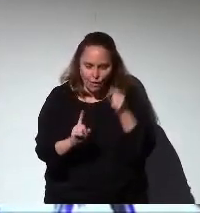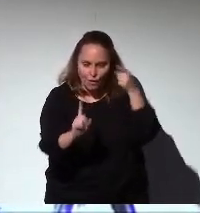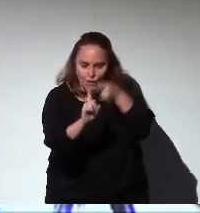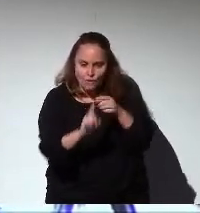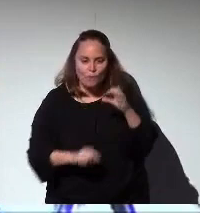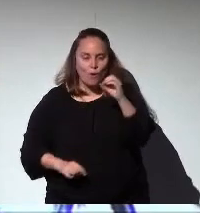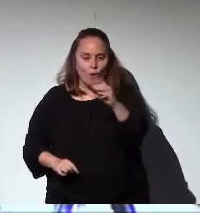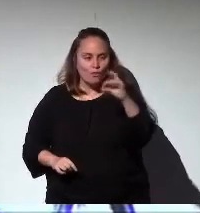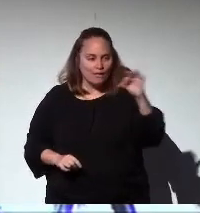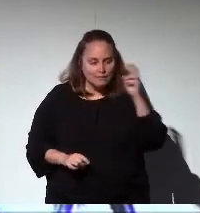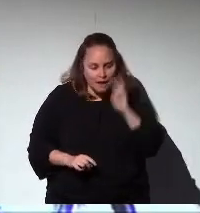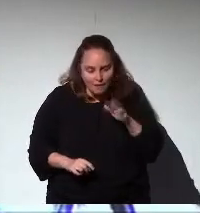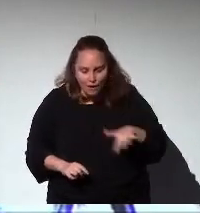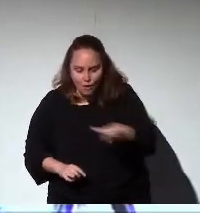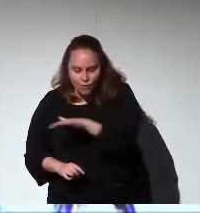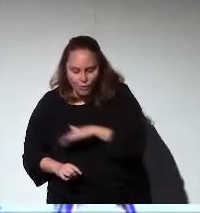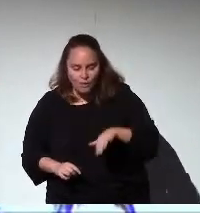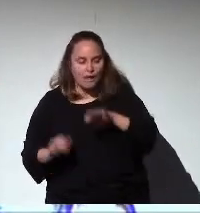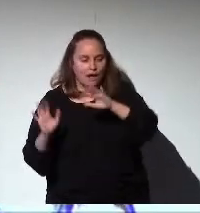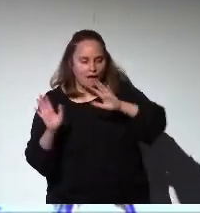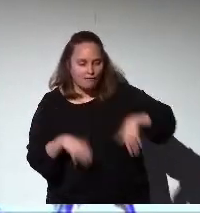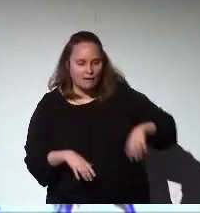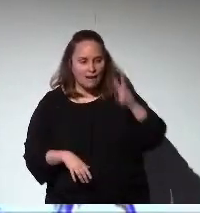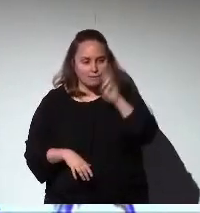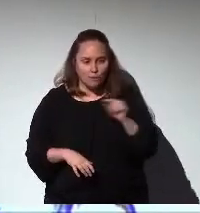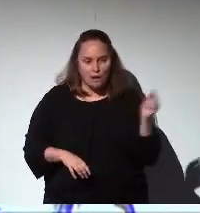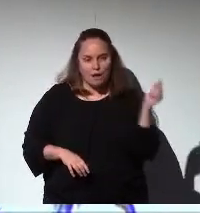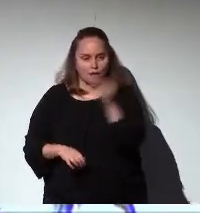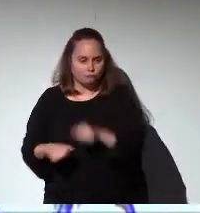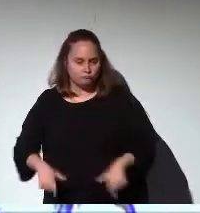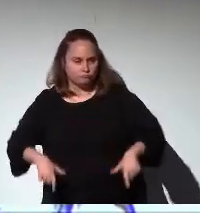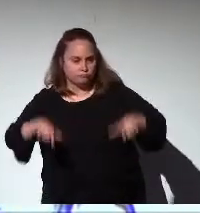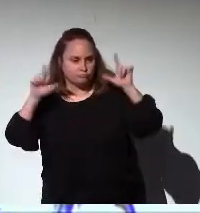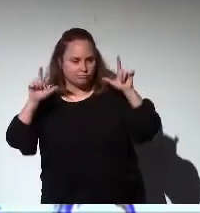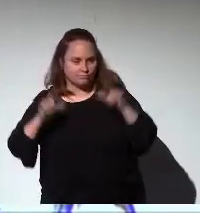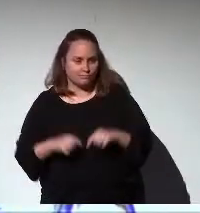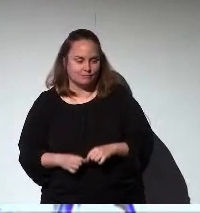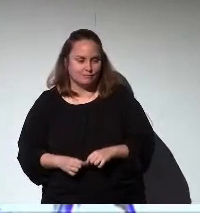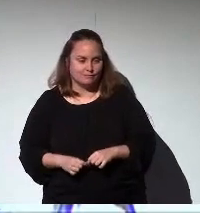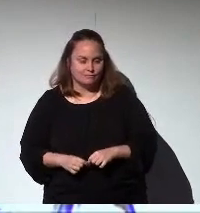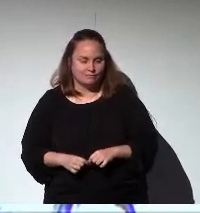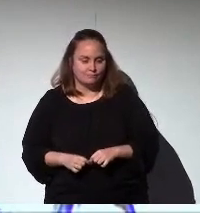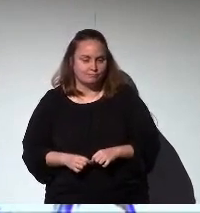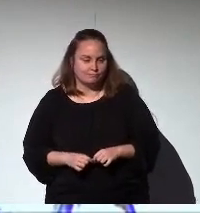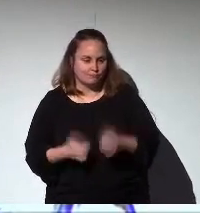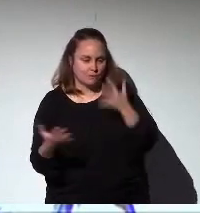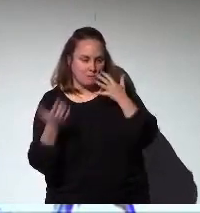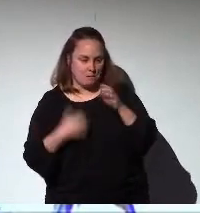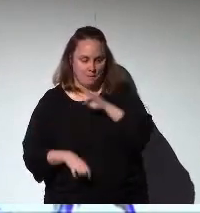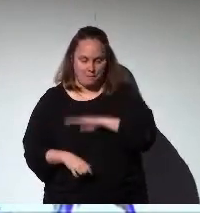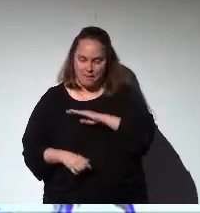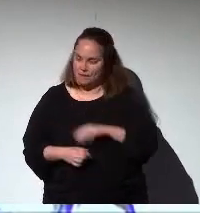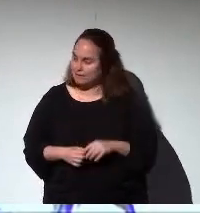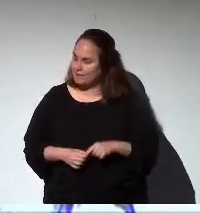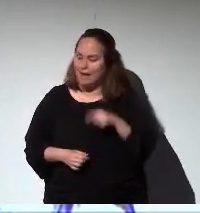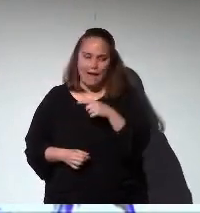¿dónde está colocado? Pero al final he visto que lo han colocado en un lugar protagonista y muy señalado, con lo cual realmente ahí